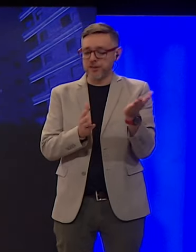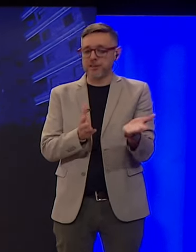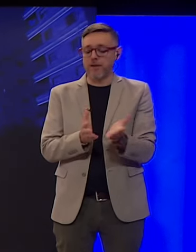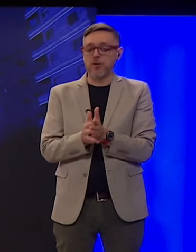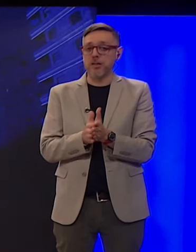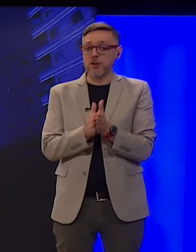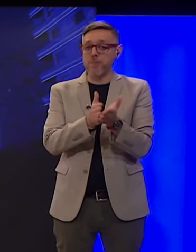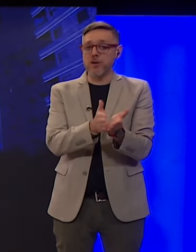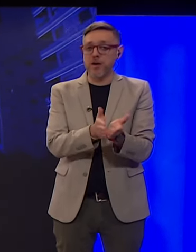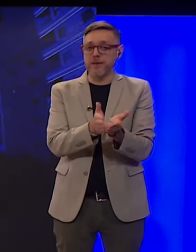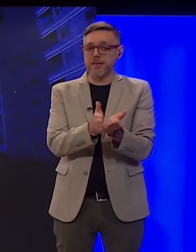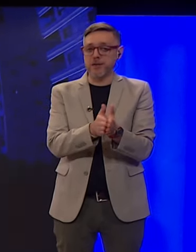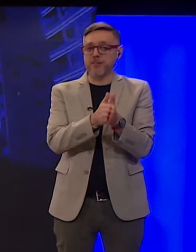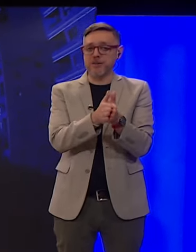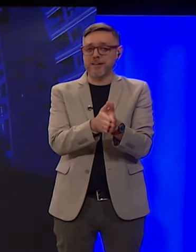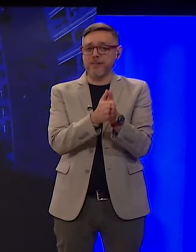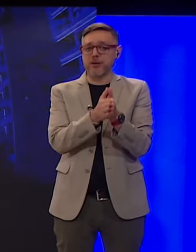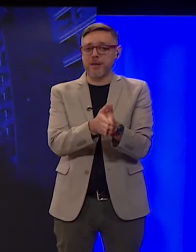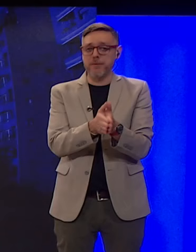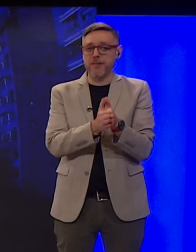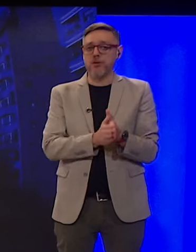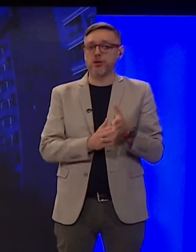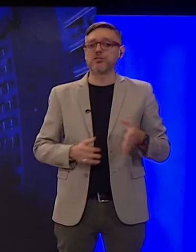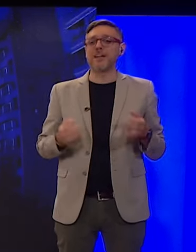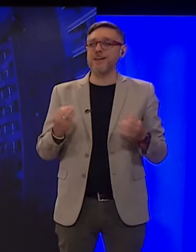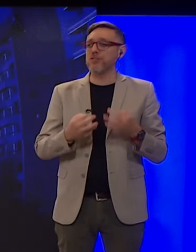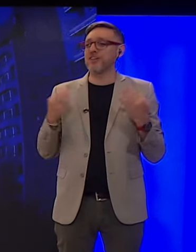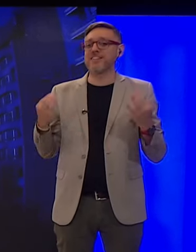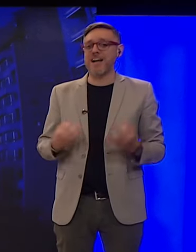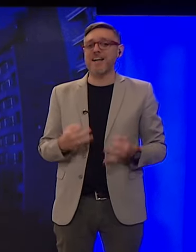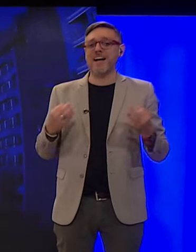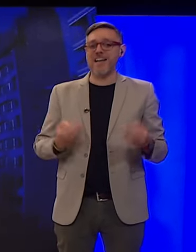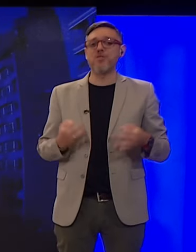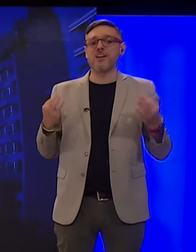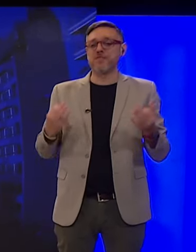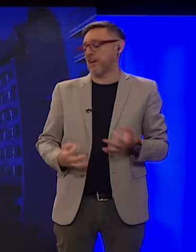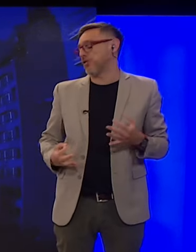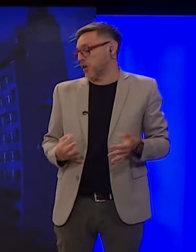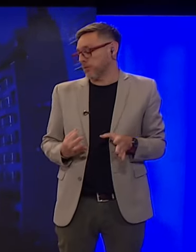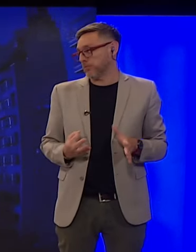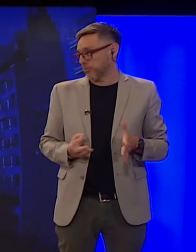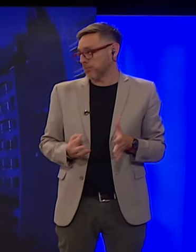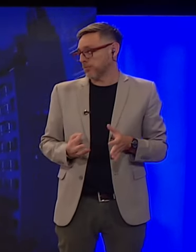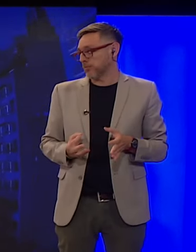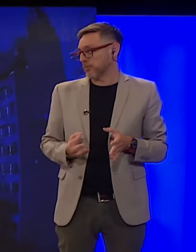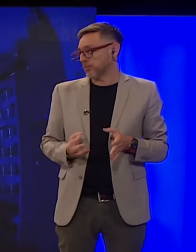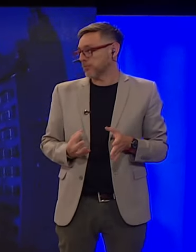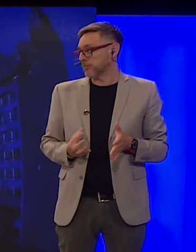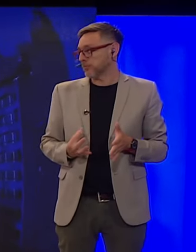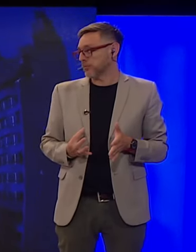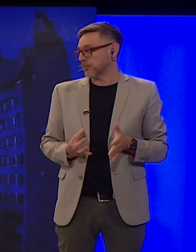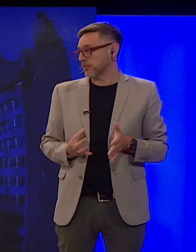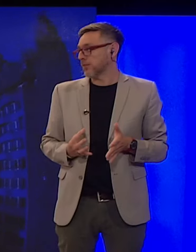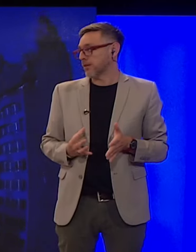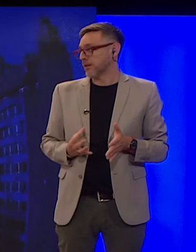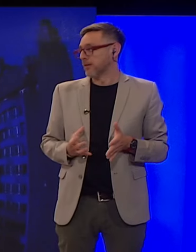esto fue el sábado. El domingo Javier Milei en una entrevista a Radio Rivadavia dijo que los salarios le están ganando a la inflación. Sí, no, no, eso